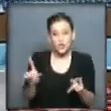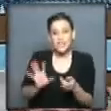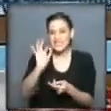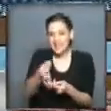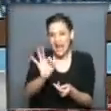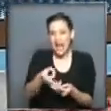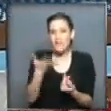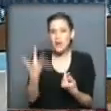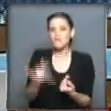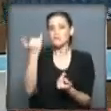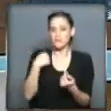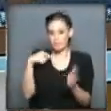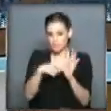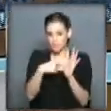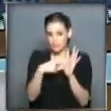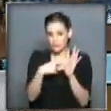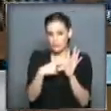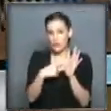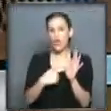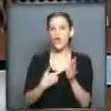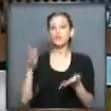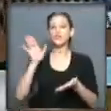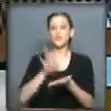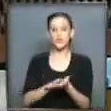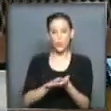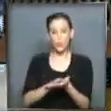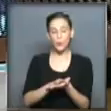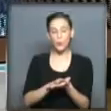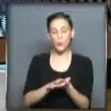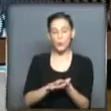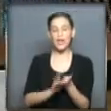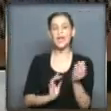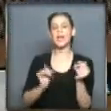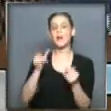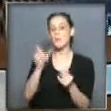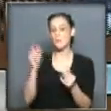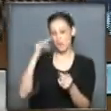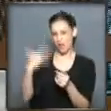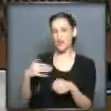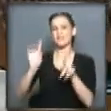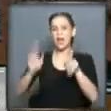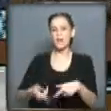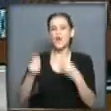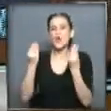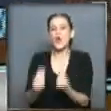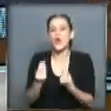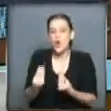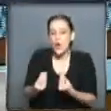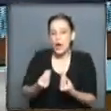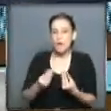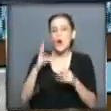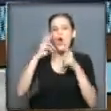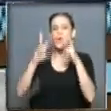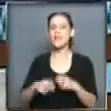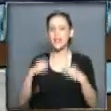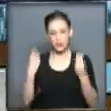está llevando adelante tiene mucho que ver con la ingeniería y tiene mucho que ver también con cómo llevan adelante este